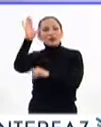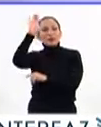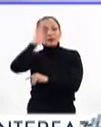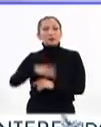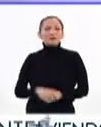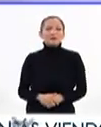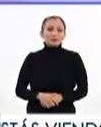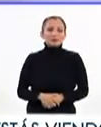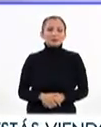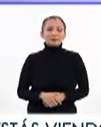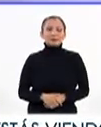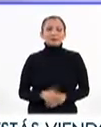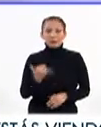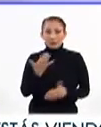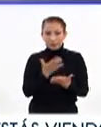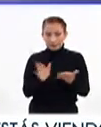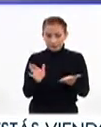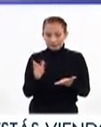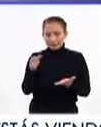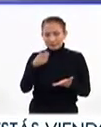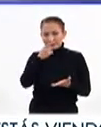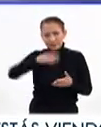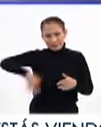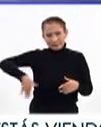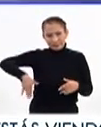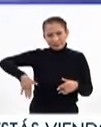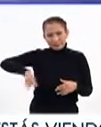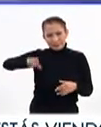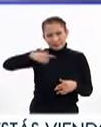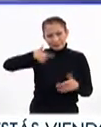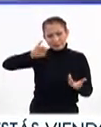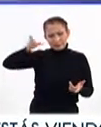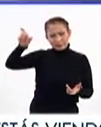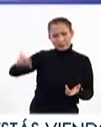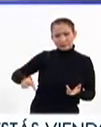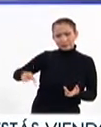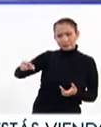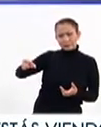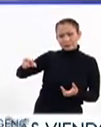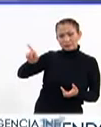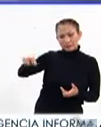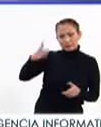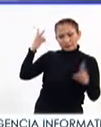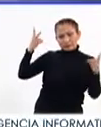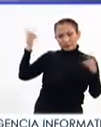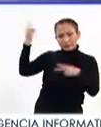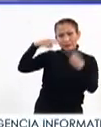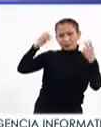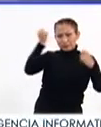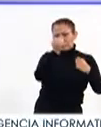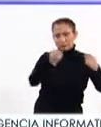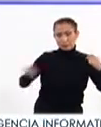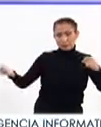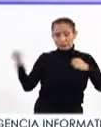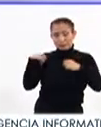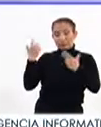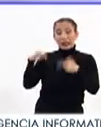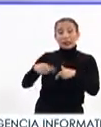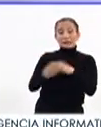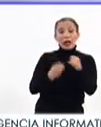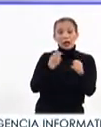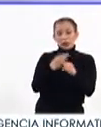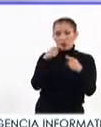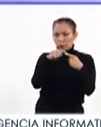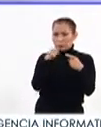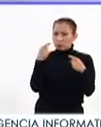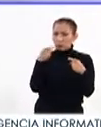culturas. Claro. Y bueno, lo que comentábamos de las figuras que visitan la cumbre y que atraen gente, este año